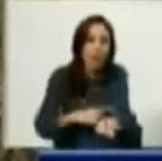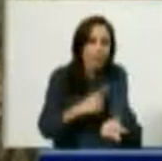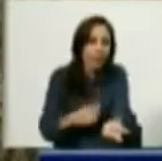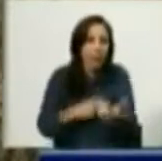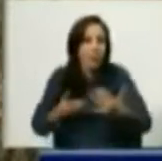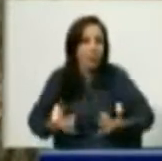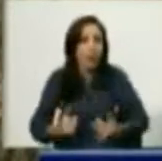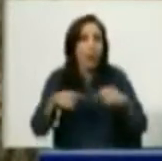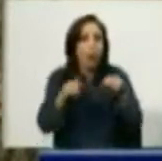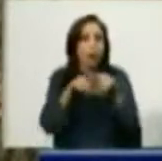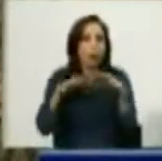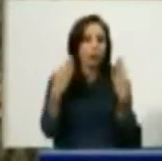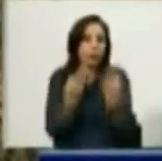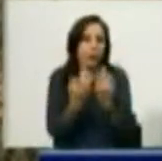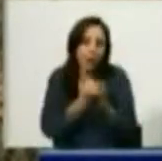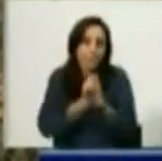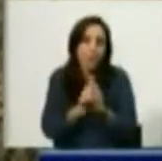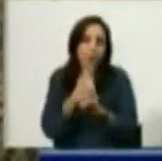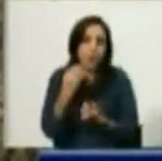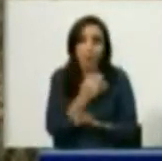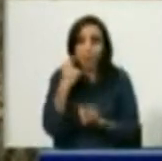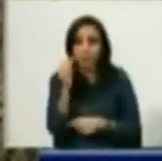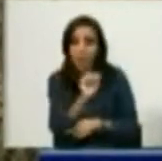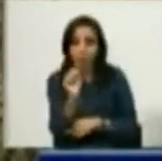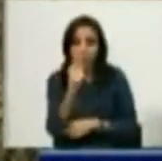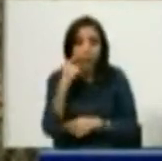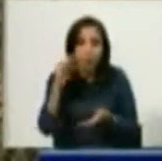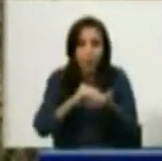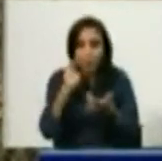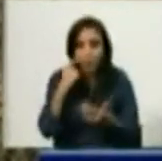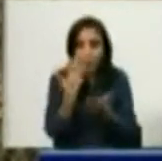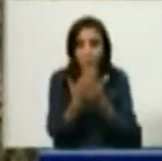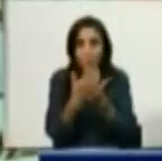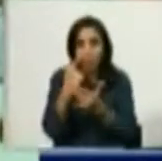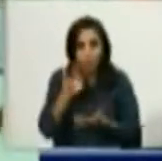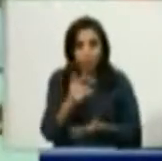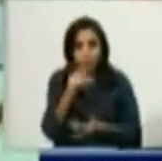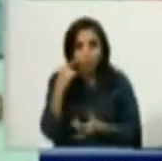hijo en una camioneta Aquí está otra vez